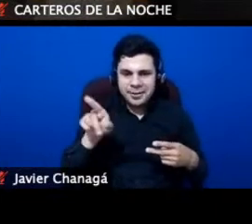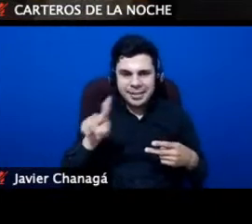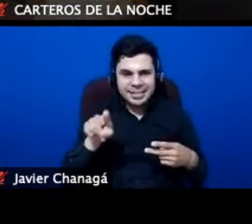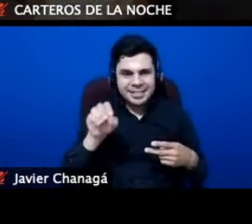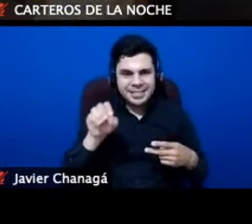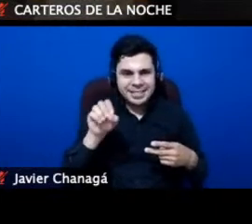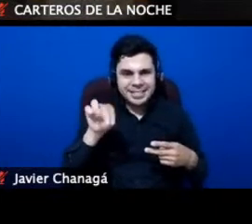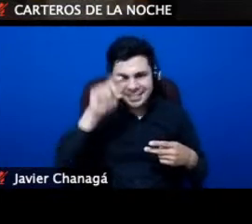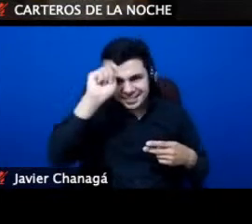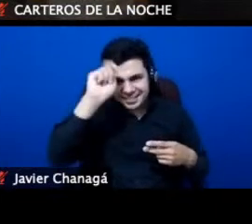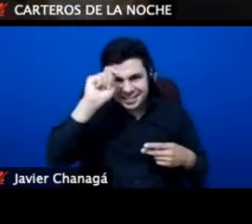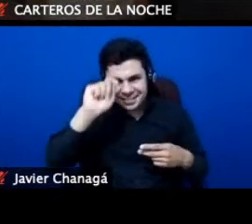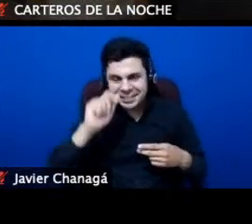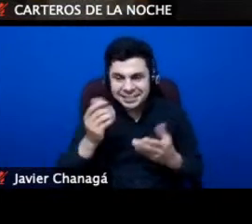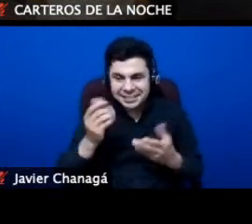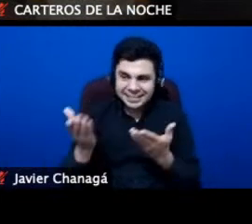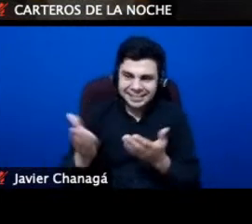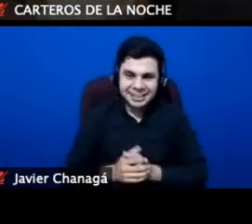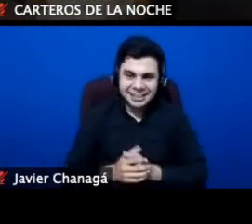Sí.